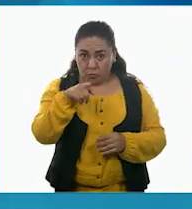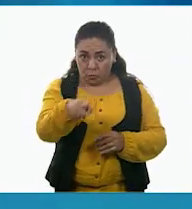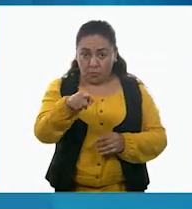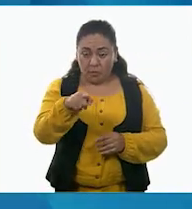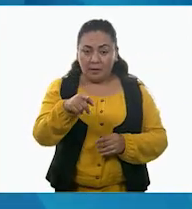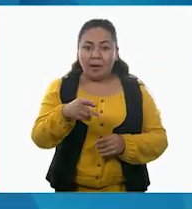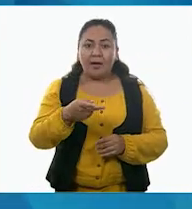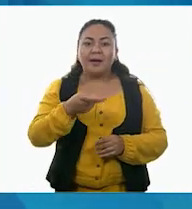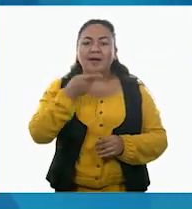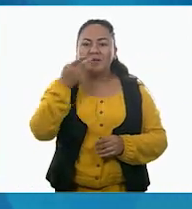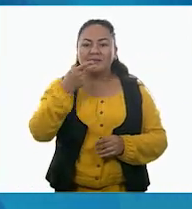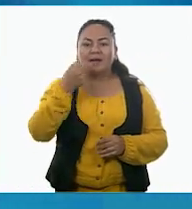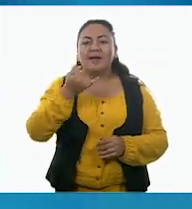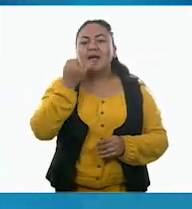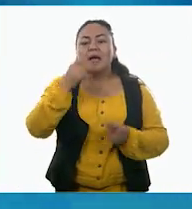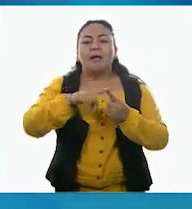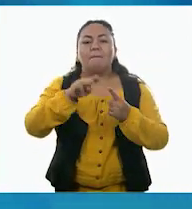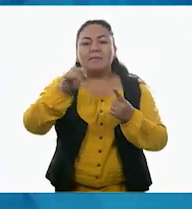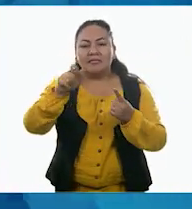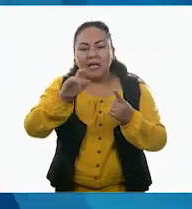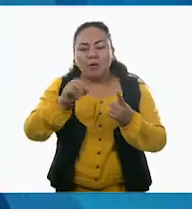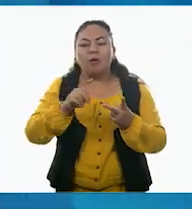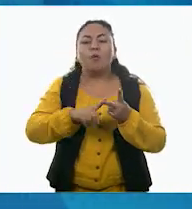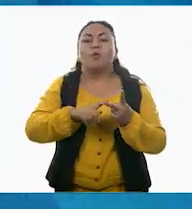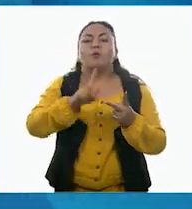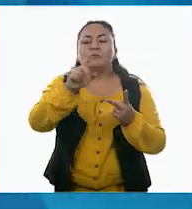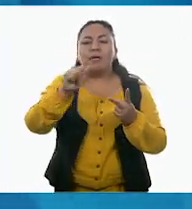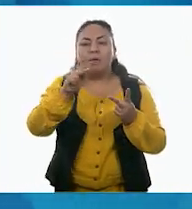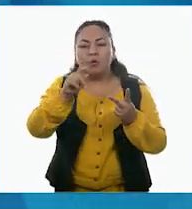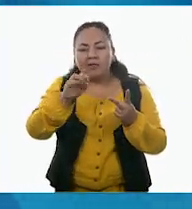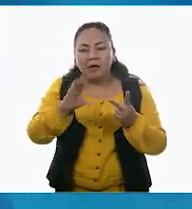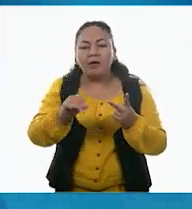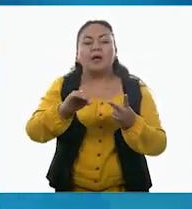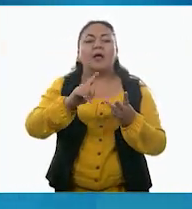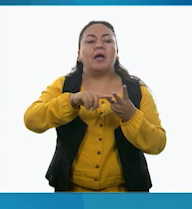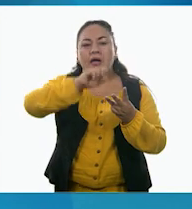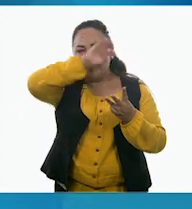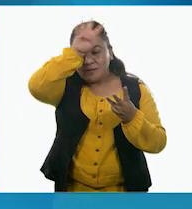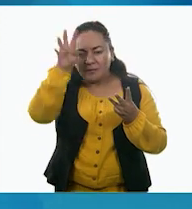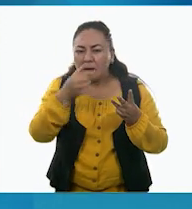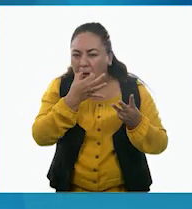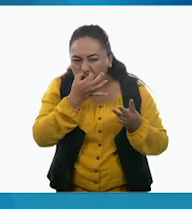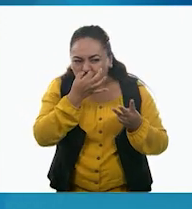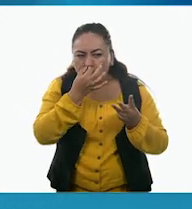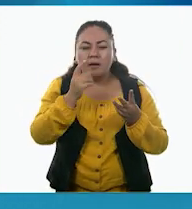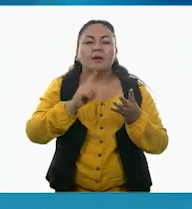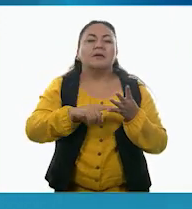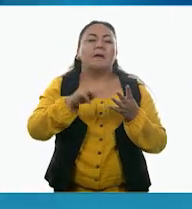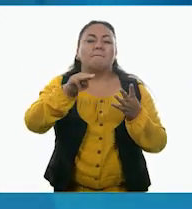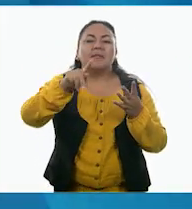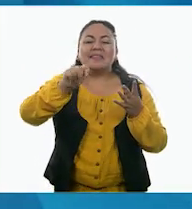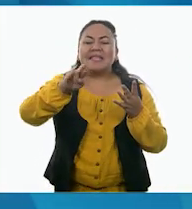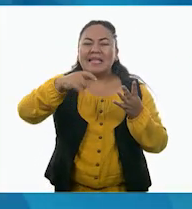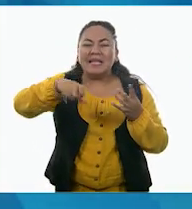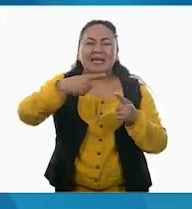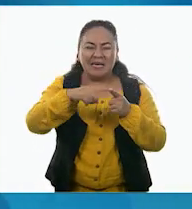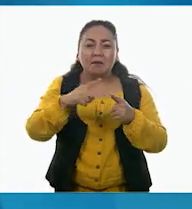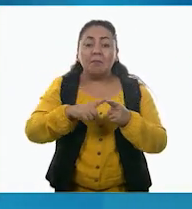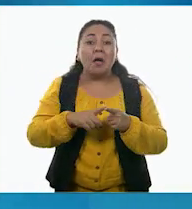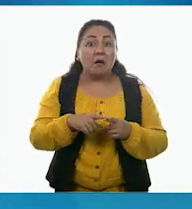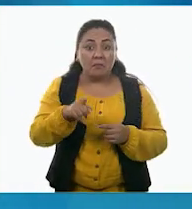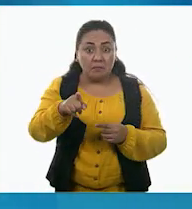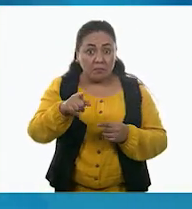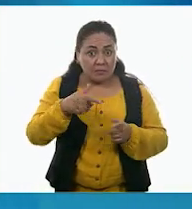hablas mixteco, zapoteco, mije, triqui, la gente te va a tratar mal y van a creer que no comprendes